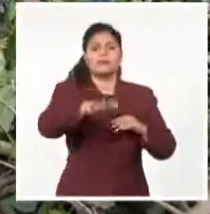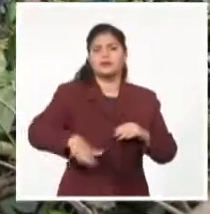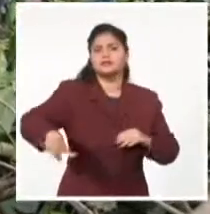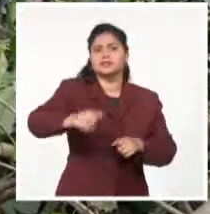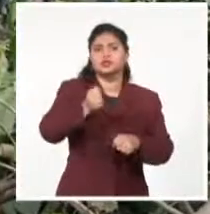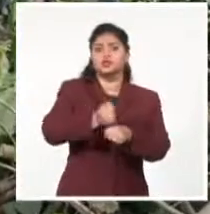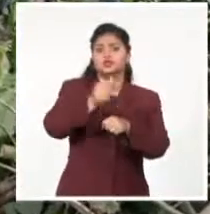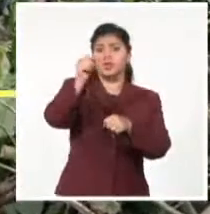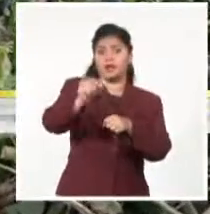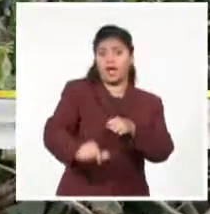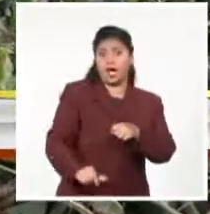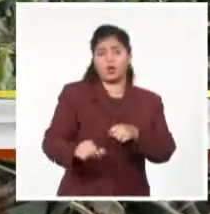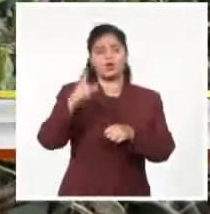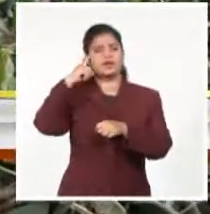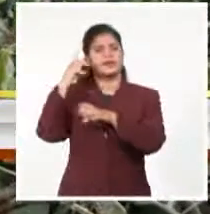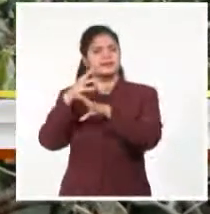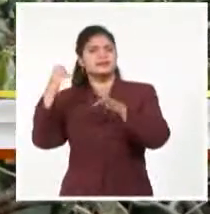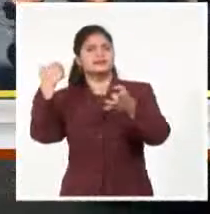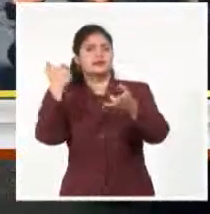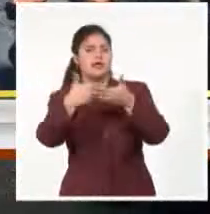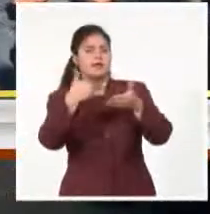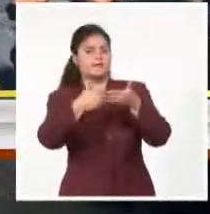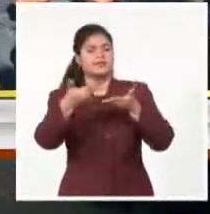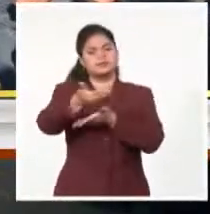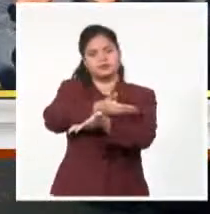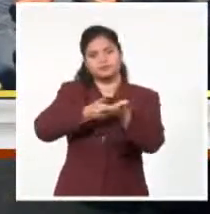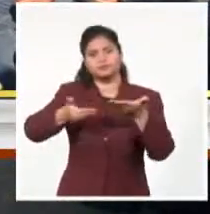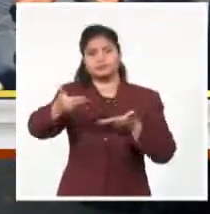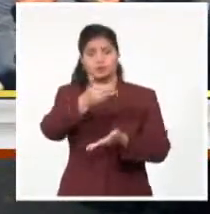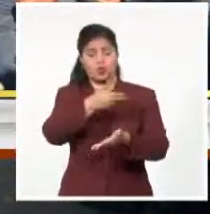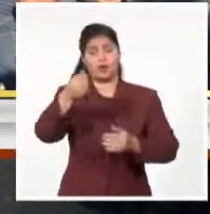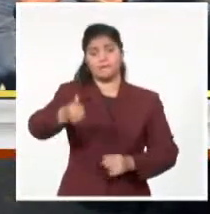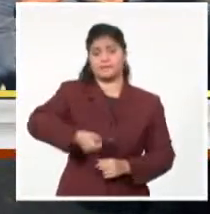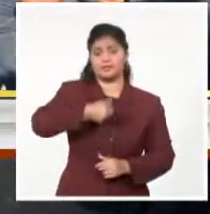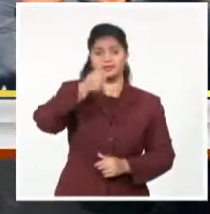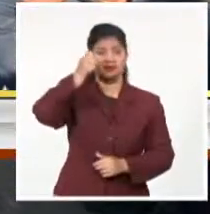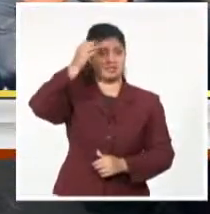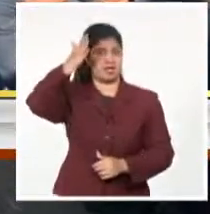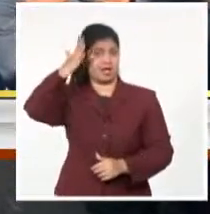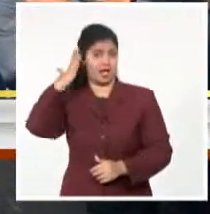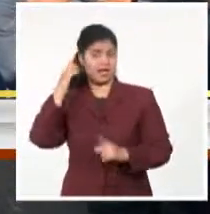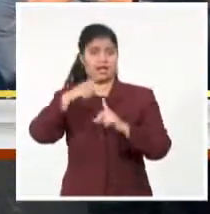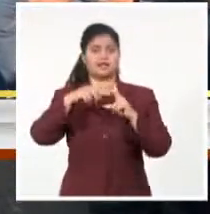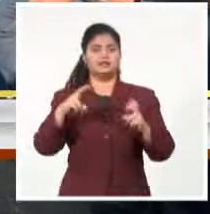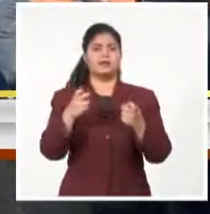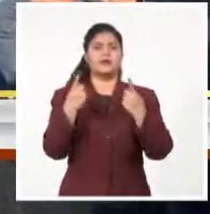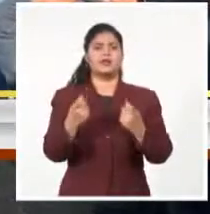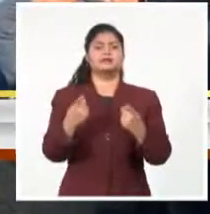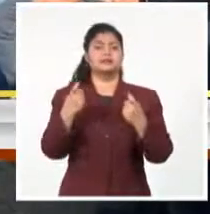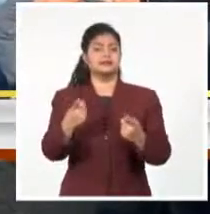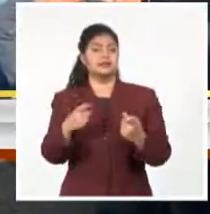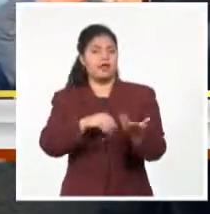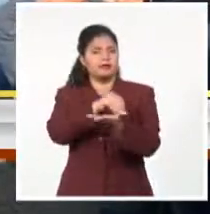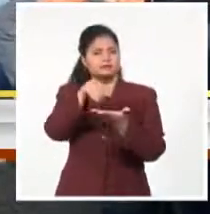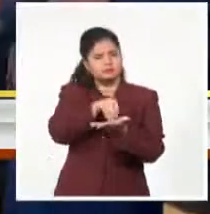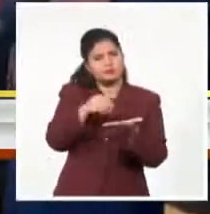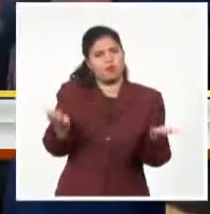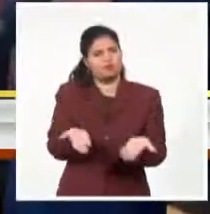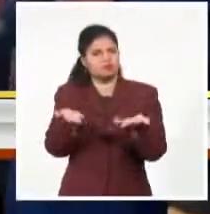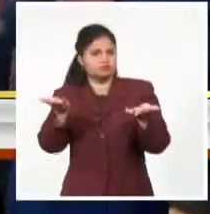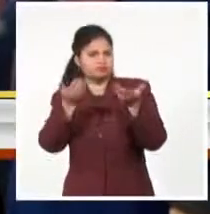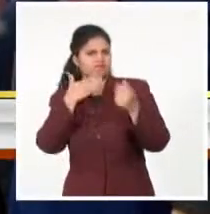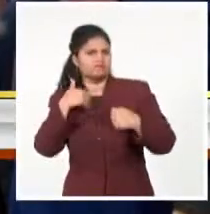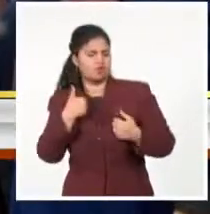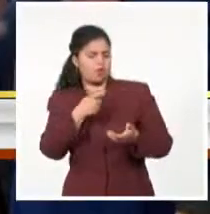trabajadores del polo científico, dialogaron con el jefe de Estado cubano sobre las necesidades de su localidad y las transformaciones que se